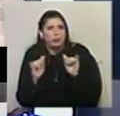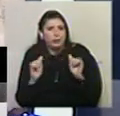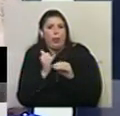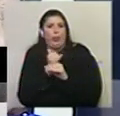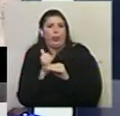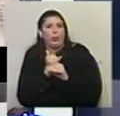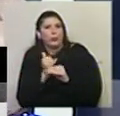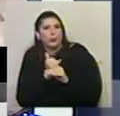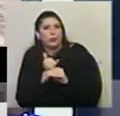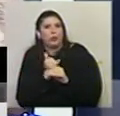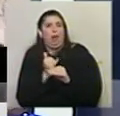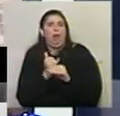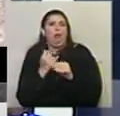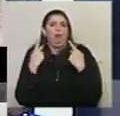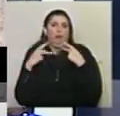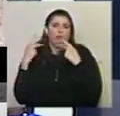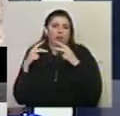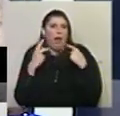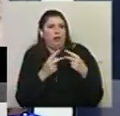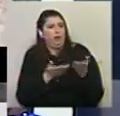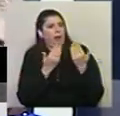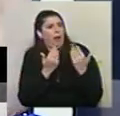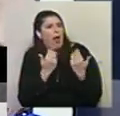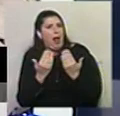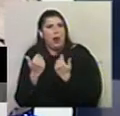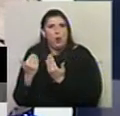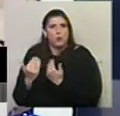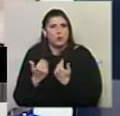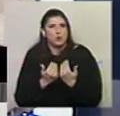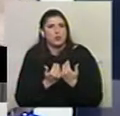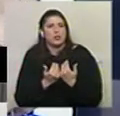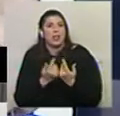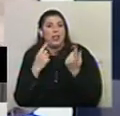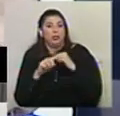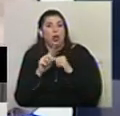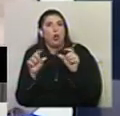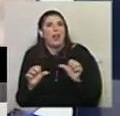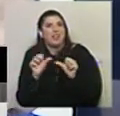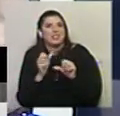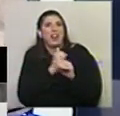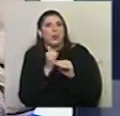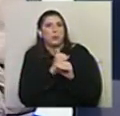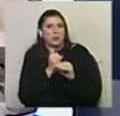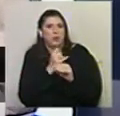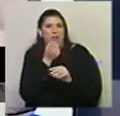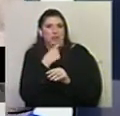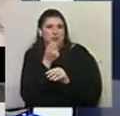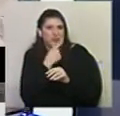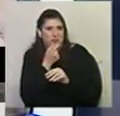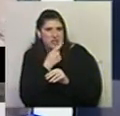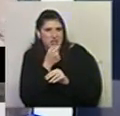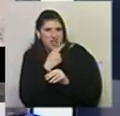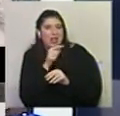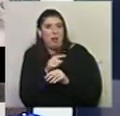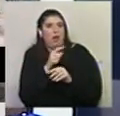regalos, de toda la estrategia que desarrolla la industria farmacéutica para generar esa